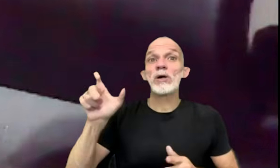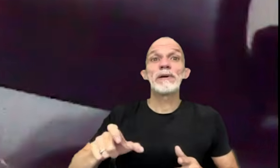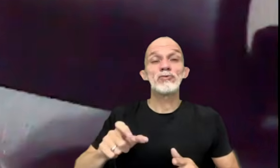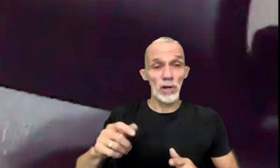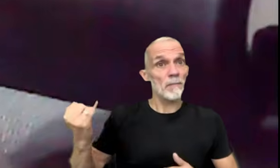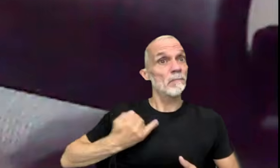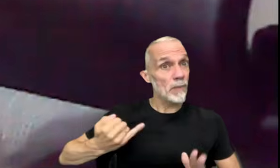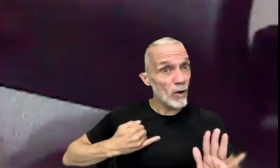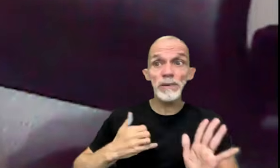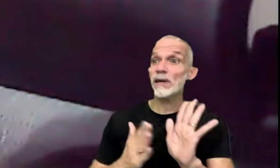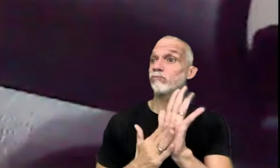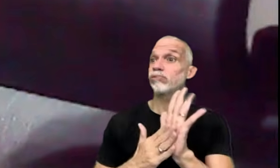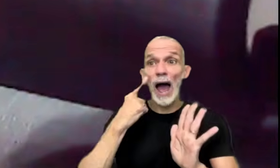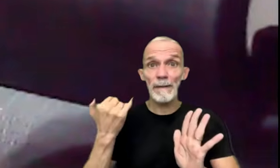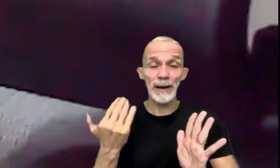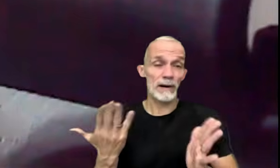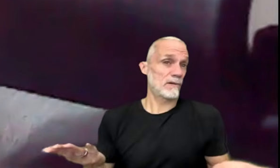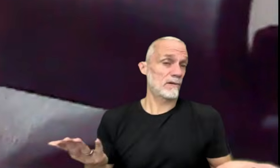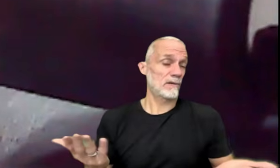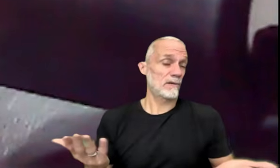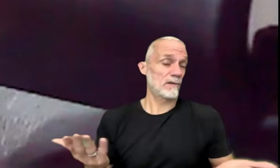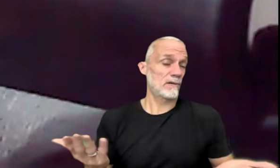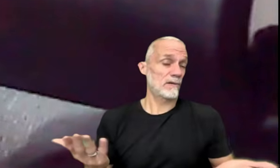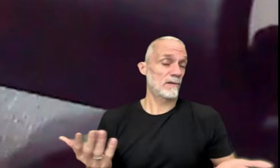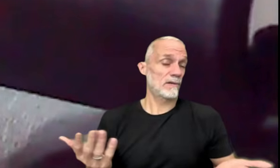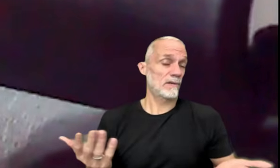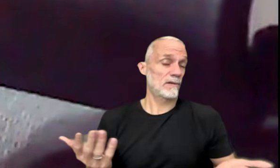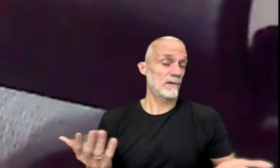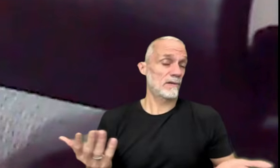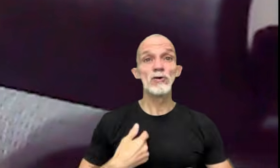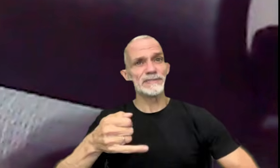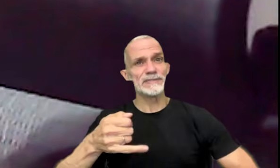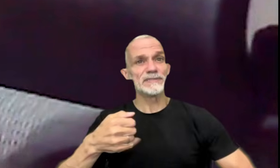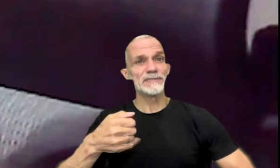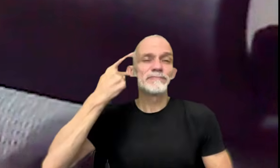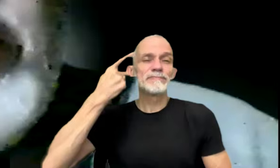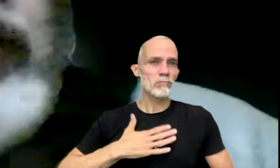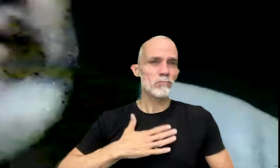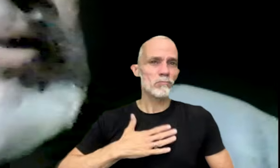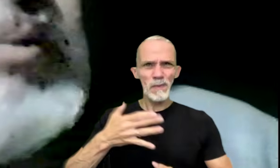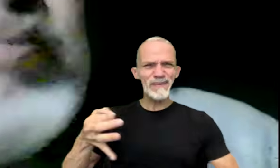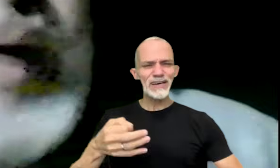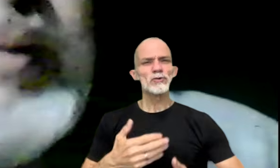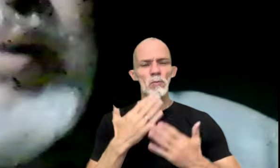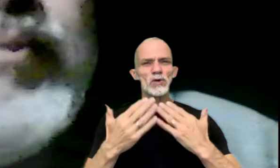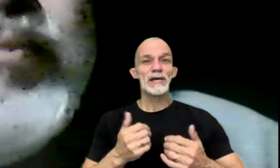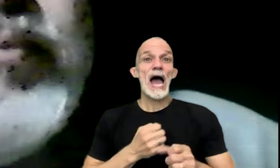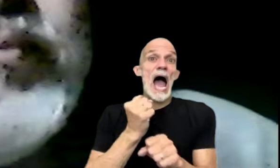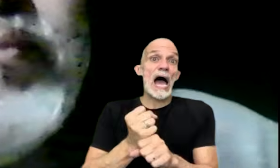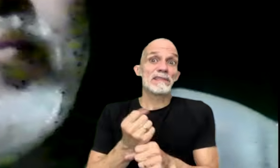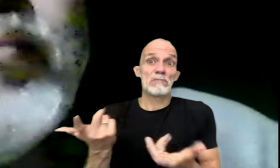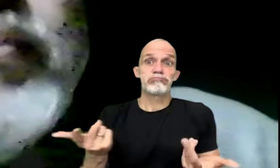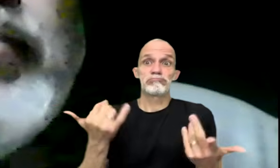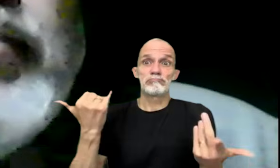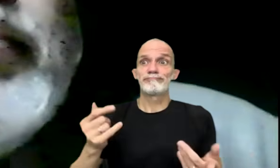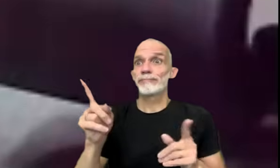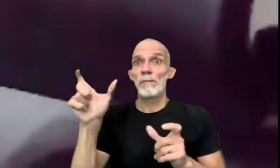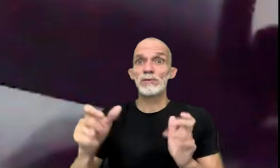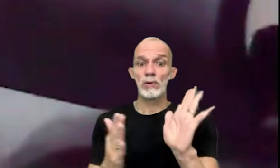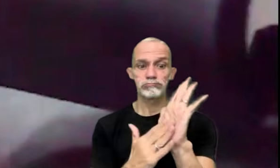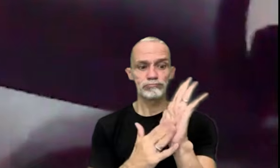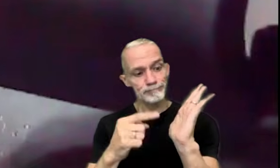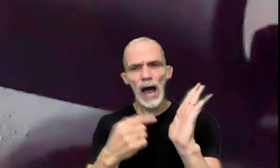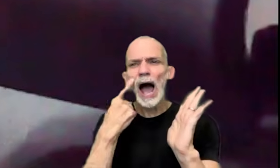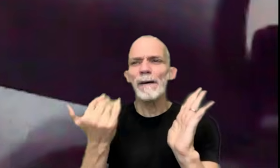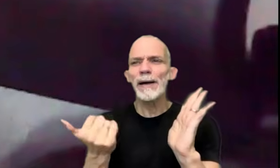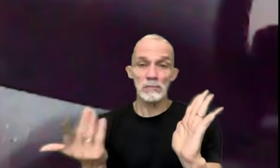dé vuelta, pero yo lo ajusto. No sé, Bien. esa es mi postura. ¿No? Perfecto, perfecto. Bárbaro. Hasta tanto alguien me traiga